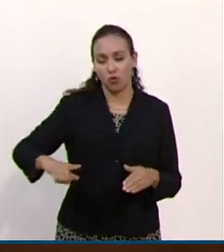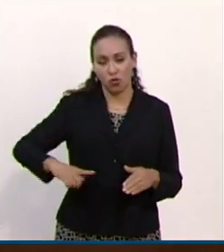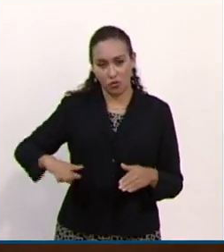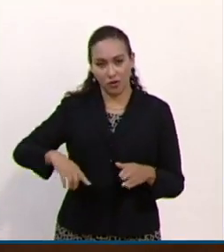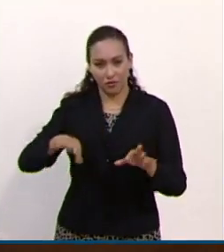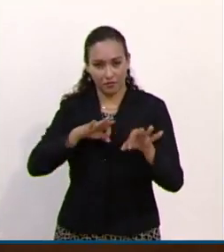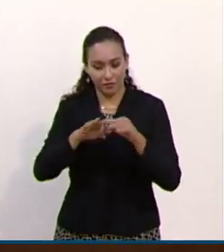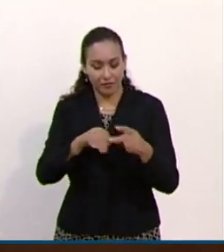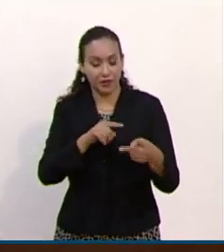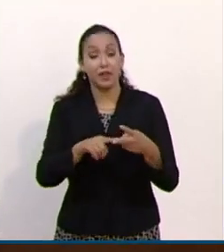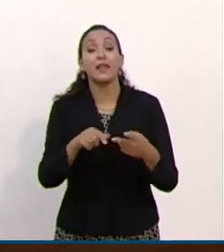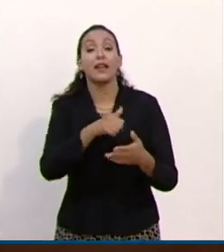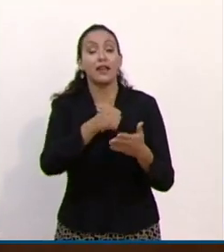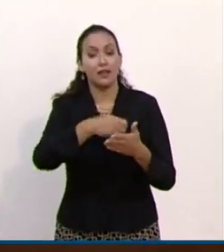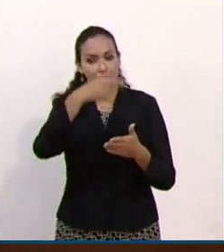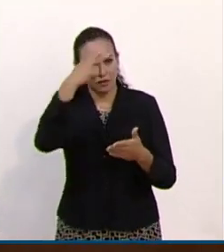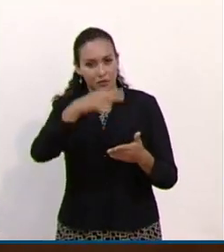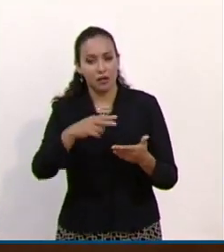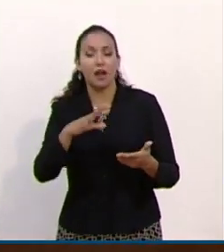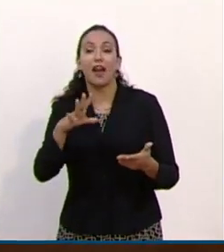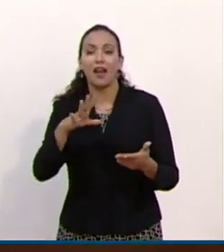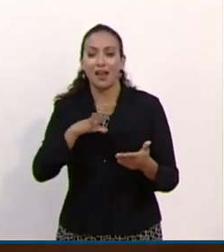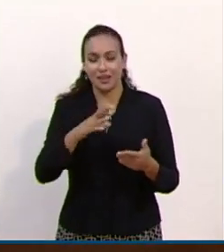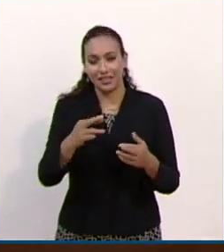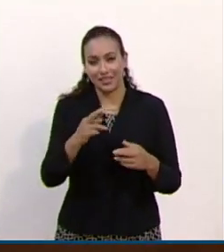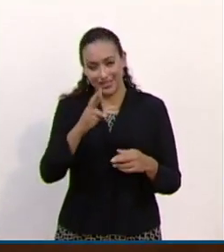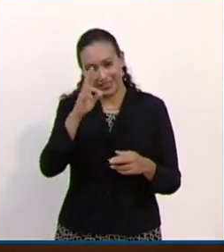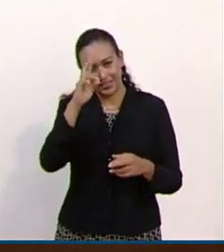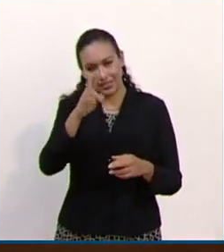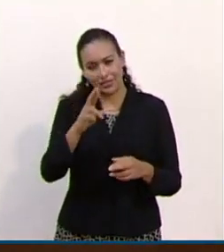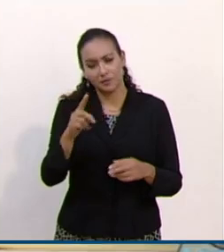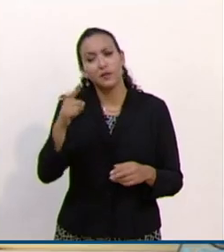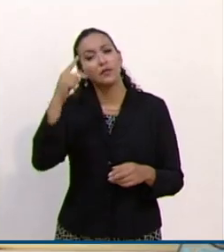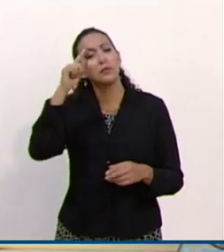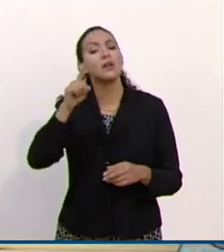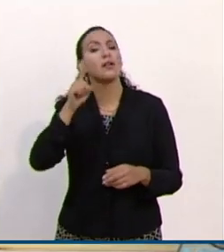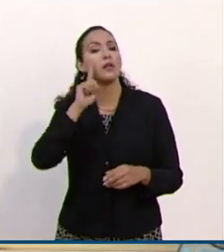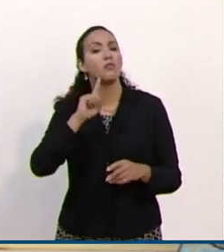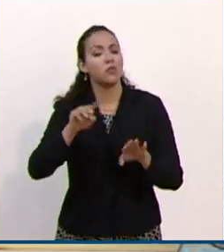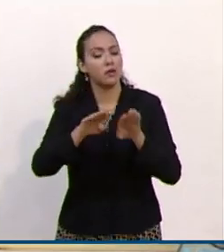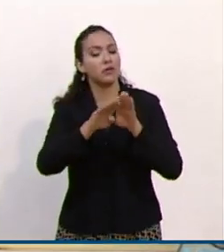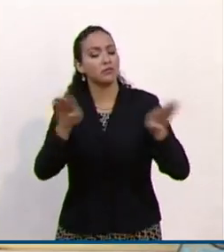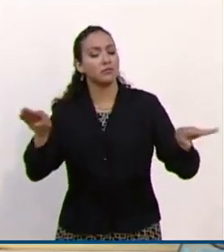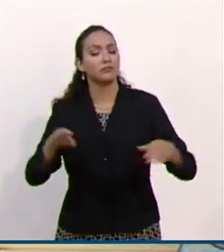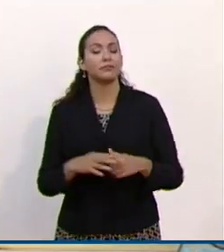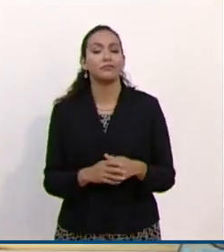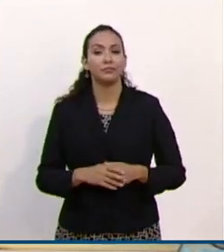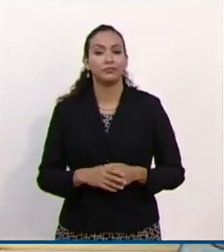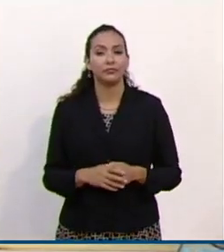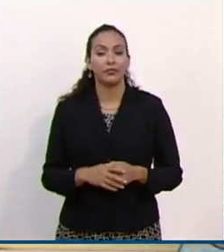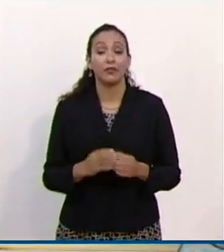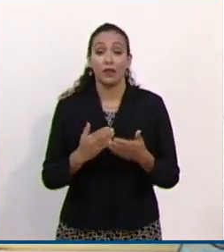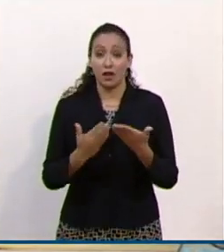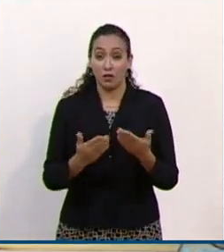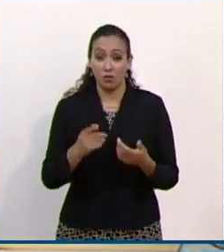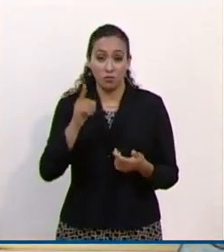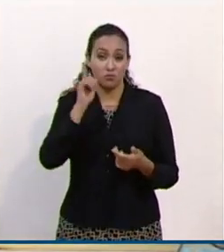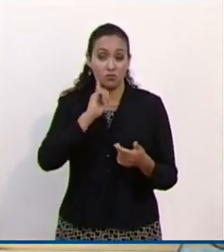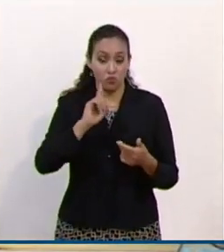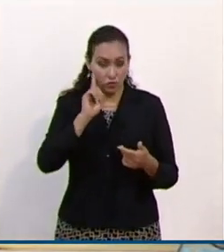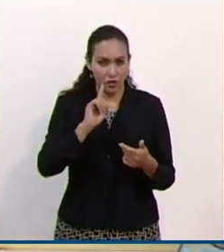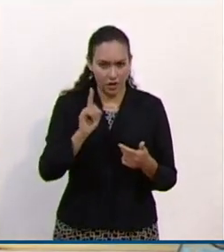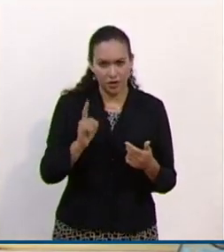de la Ciudad de México con base en el mandato de paridad de género. No se advierte un sesgo para postular mujeres